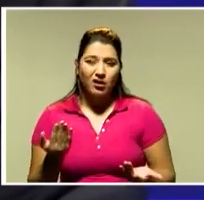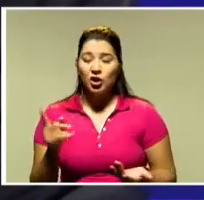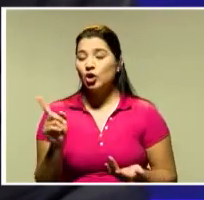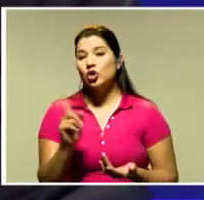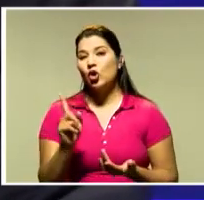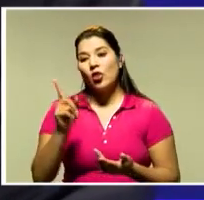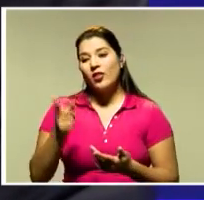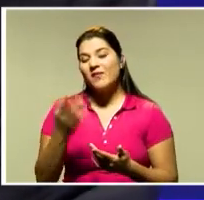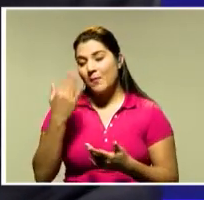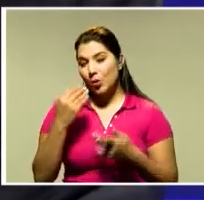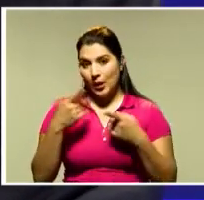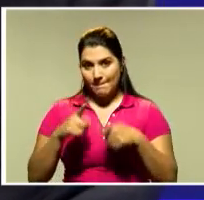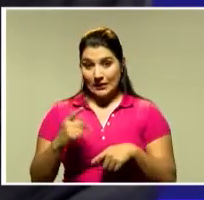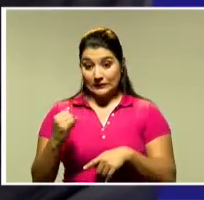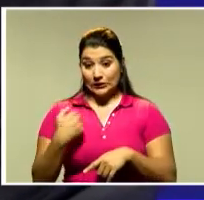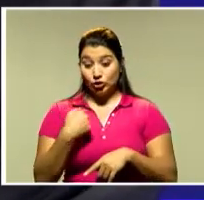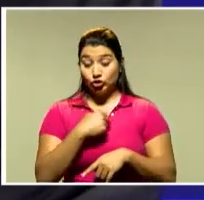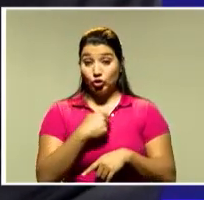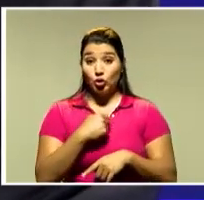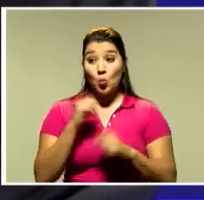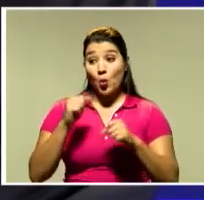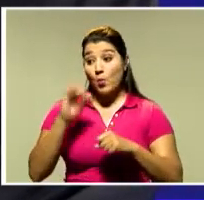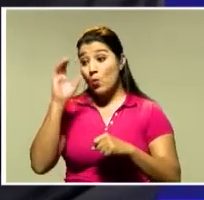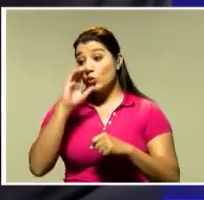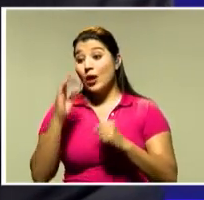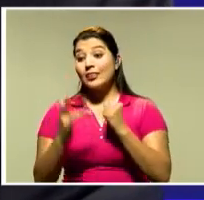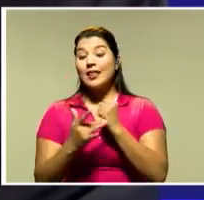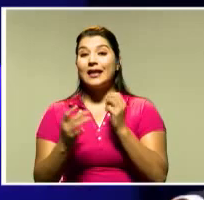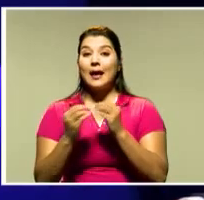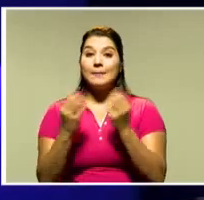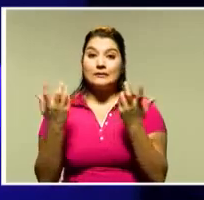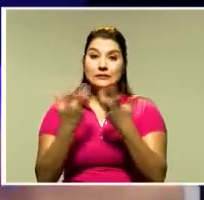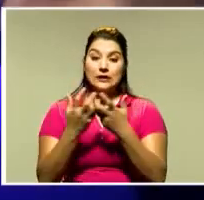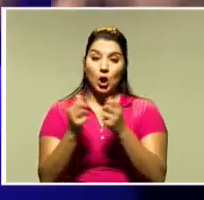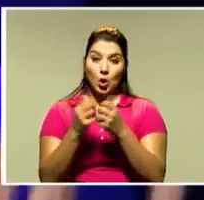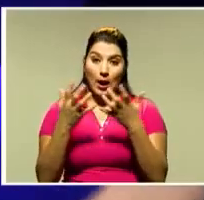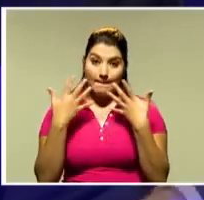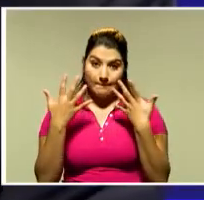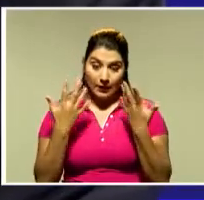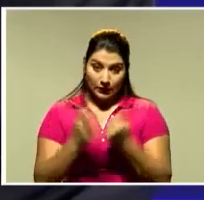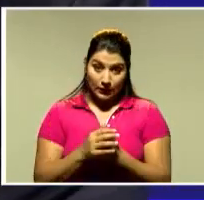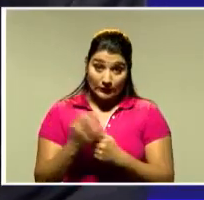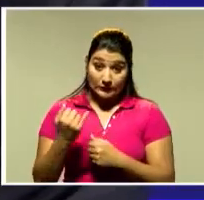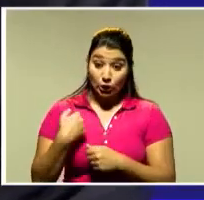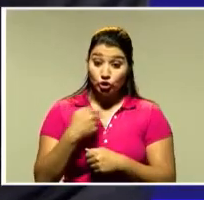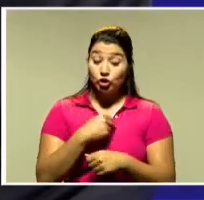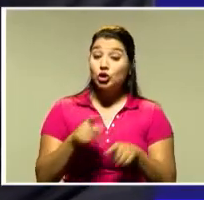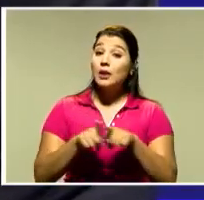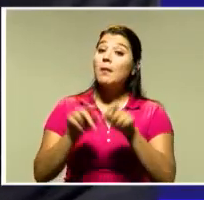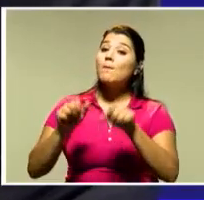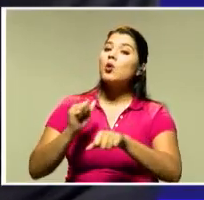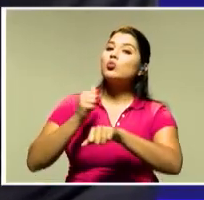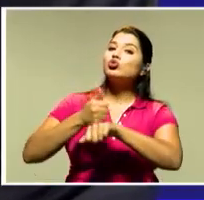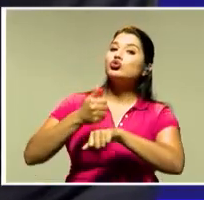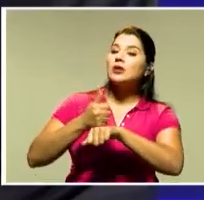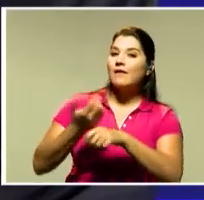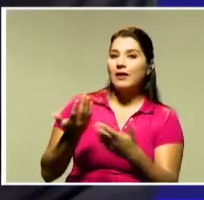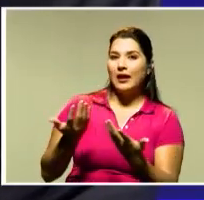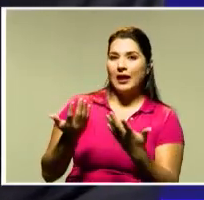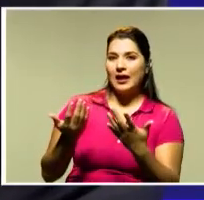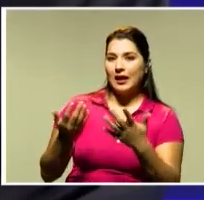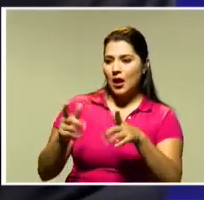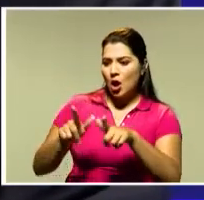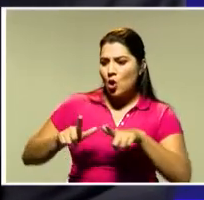tiene por qué suceder si encontramos técnicas más amigables, si podemos, ese es el punto. Si podemos establecer además zonas de veda con